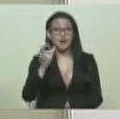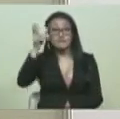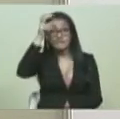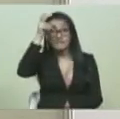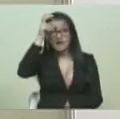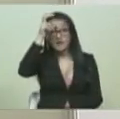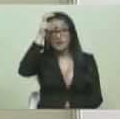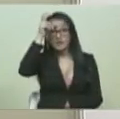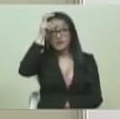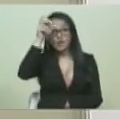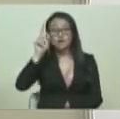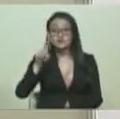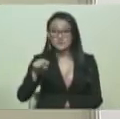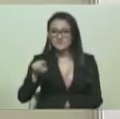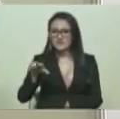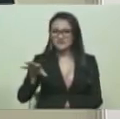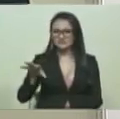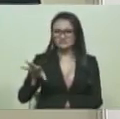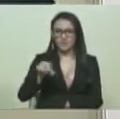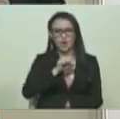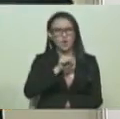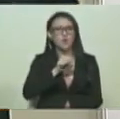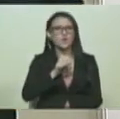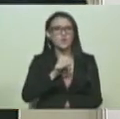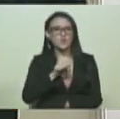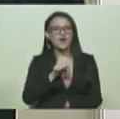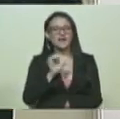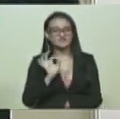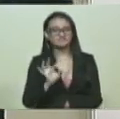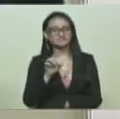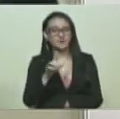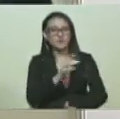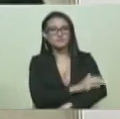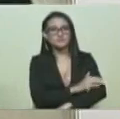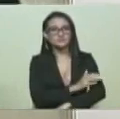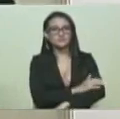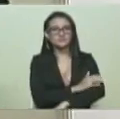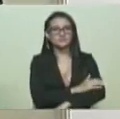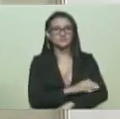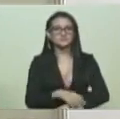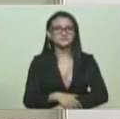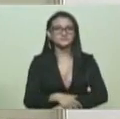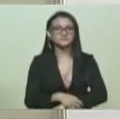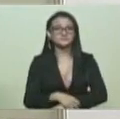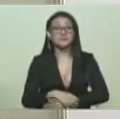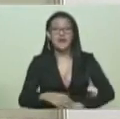y fíjense lo que hemos hallado. Y ahora vinculado a estos hechos ya